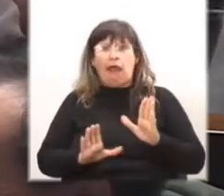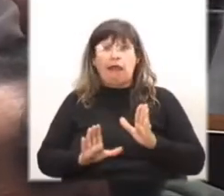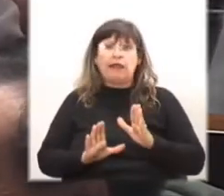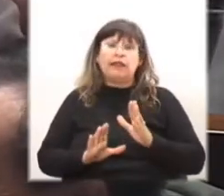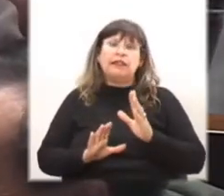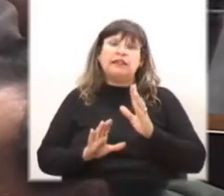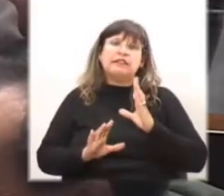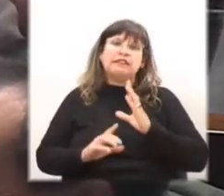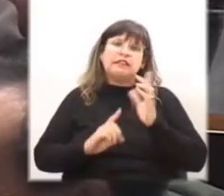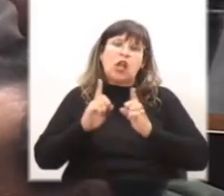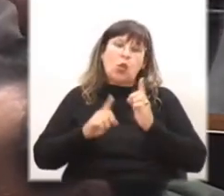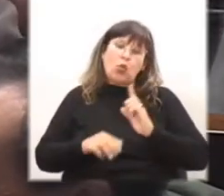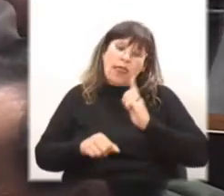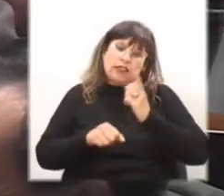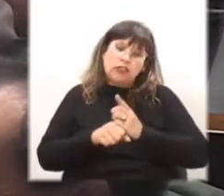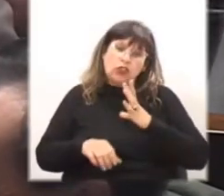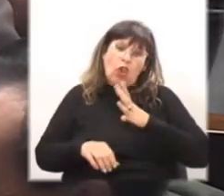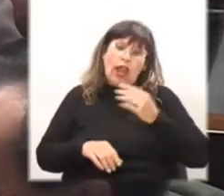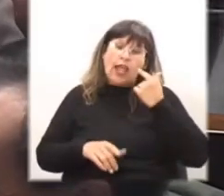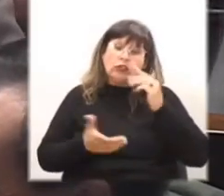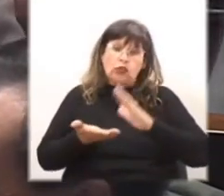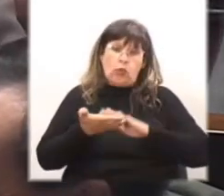alguna decisión al respecto.